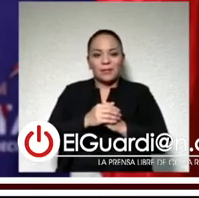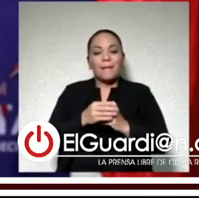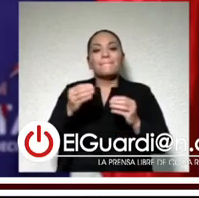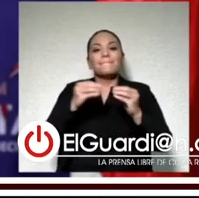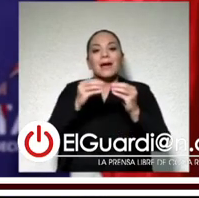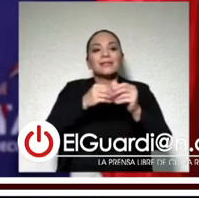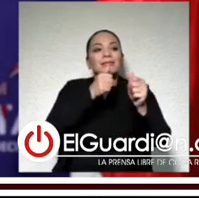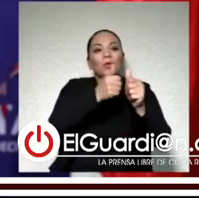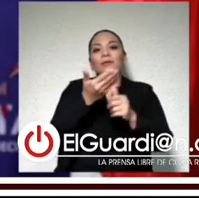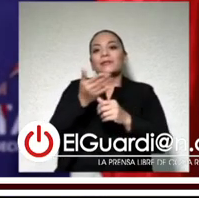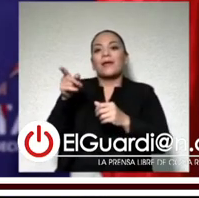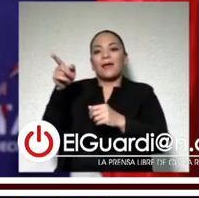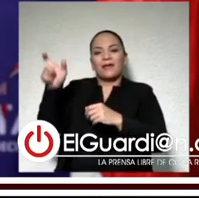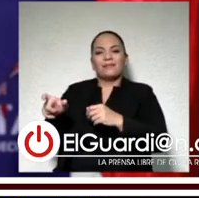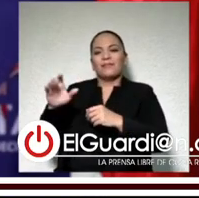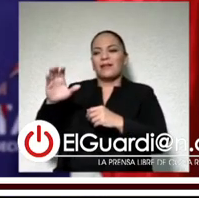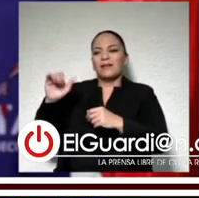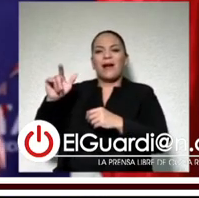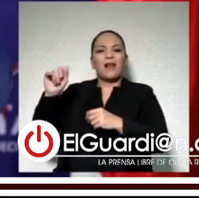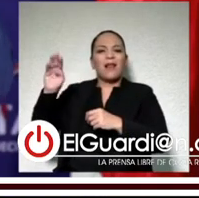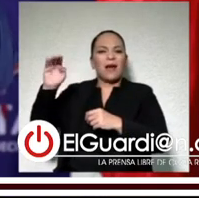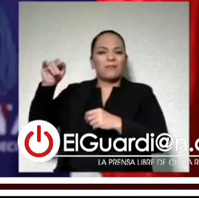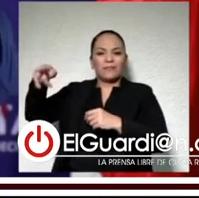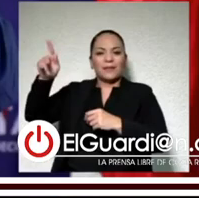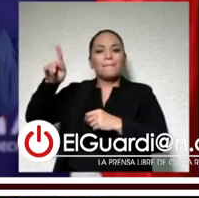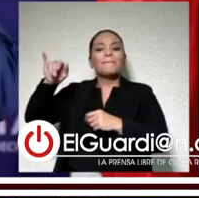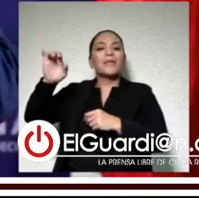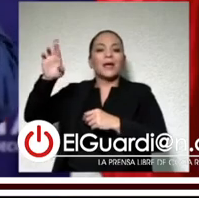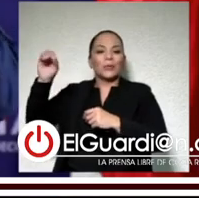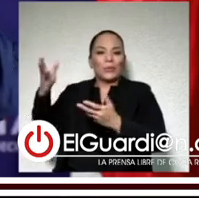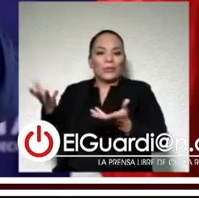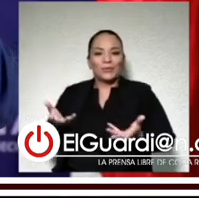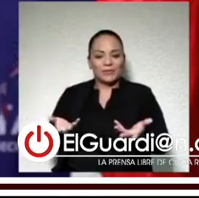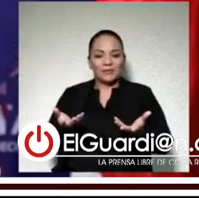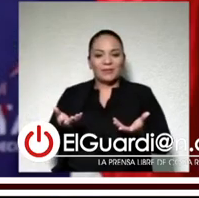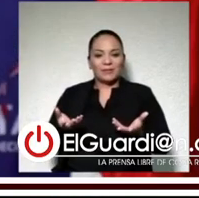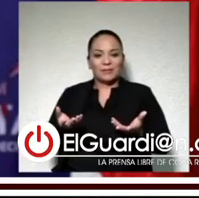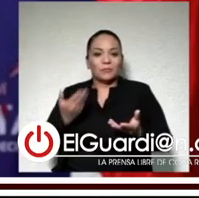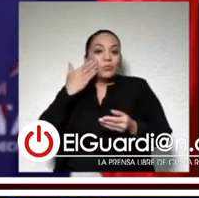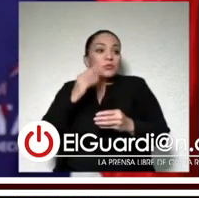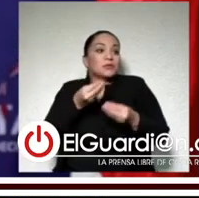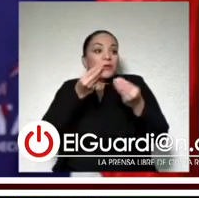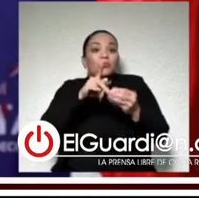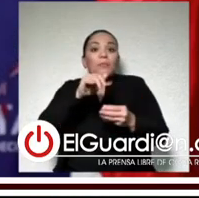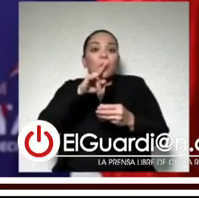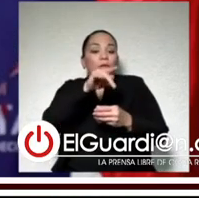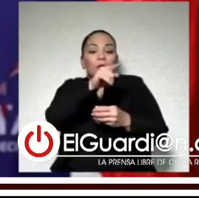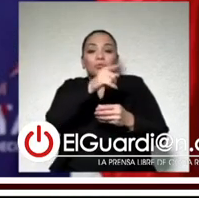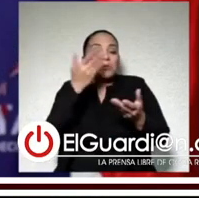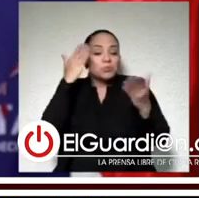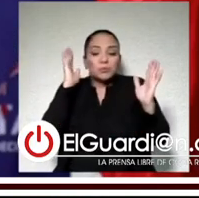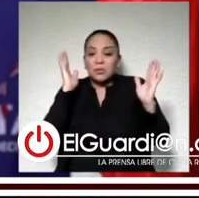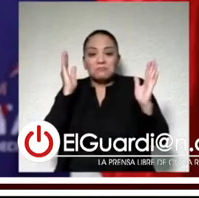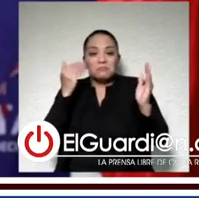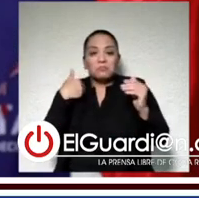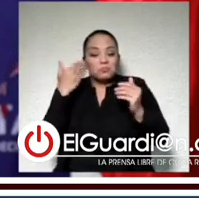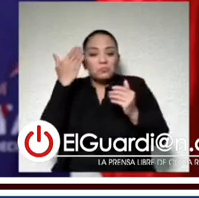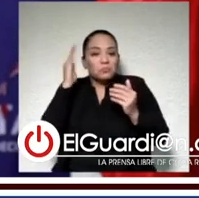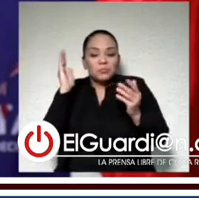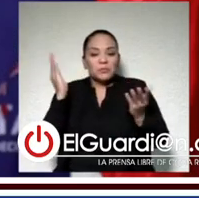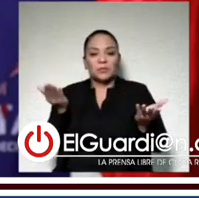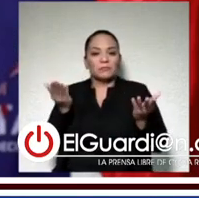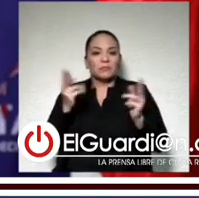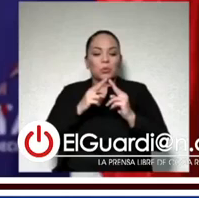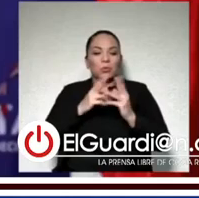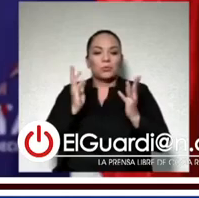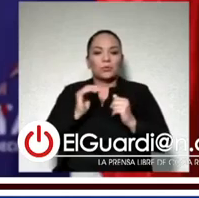¿Sí? Y usted es un medio serio. No sé si le damos pauta a ustedes, es algo que yo no me meto. ¿no? Pero lo podemos analizar. Es